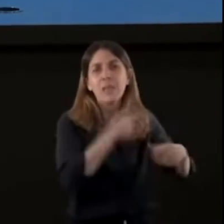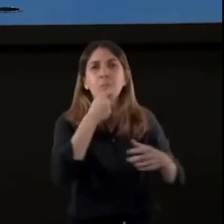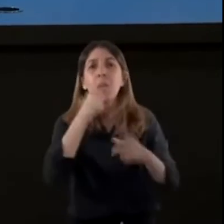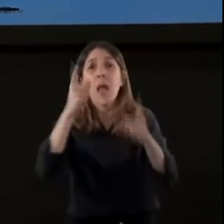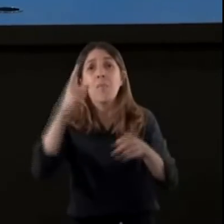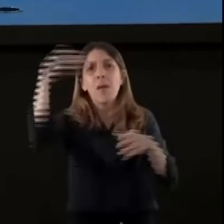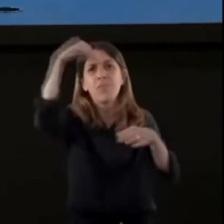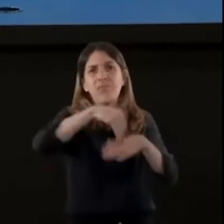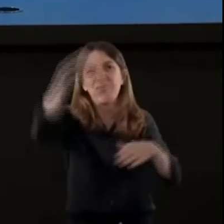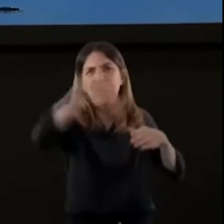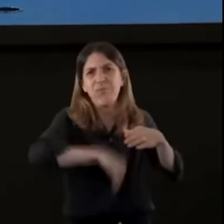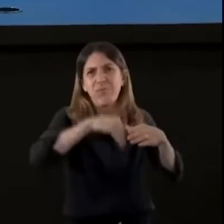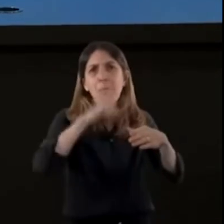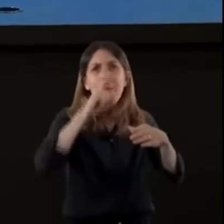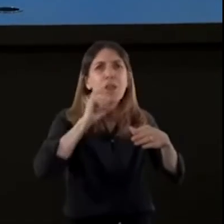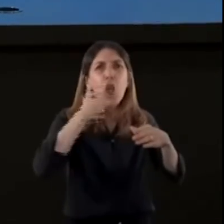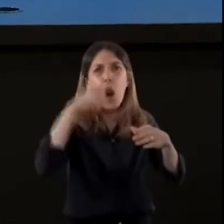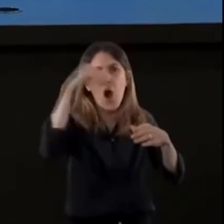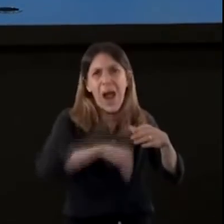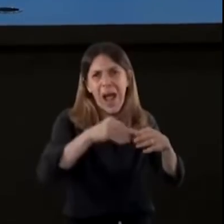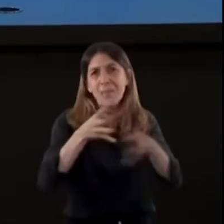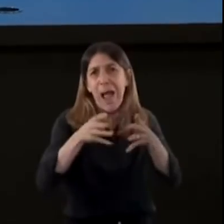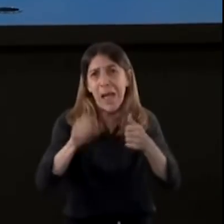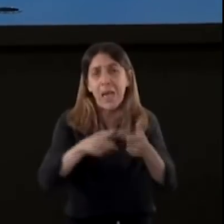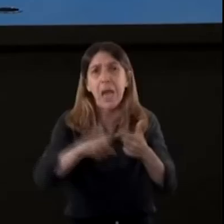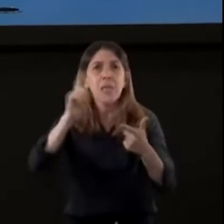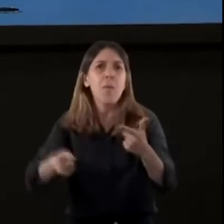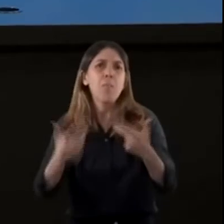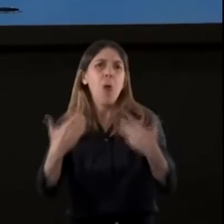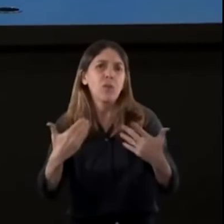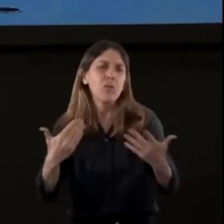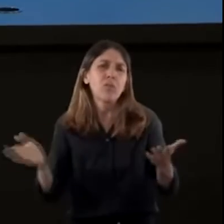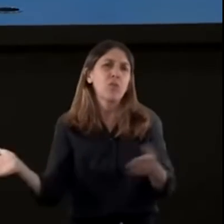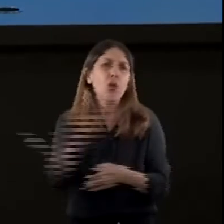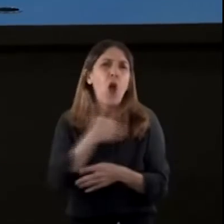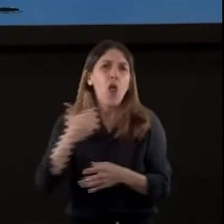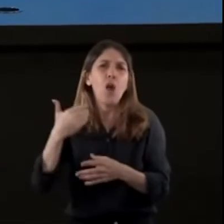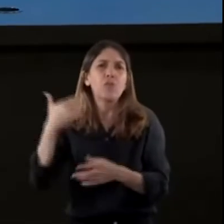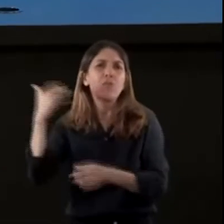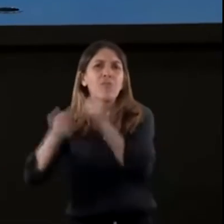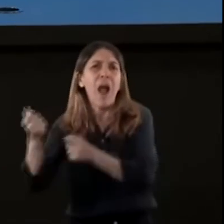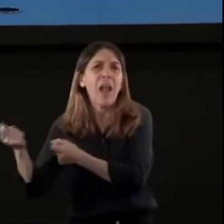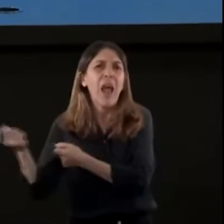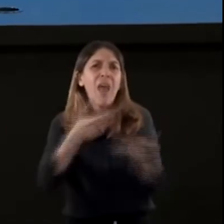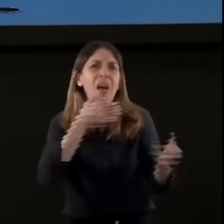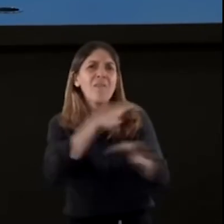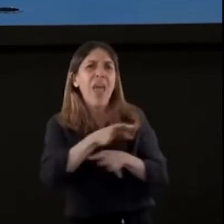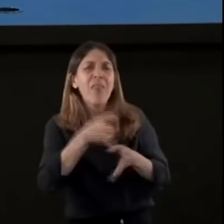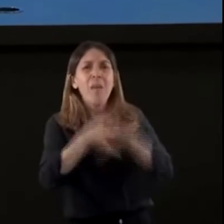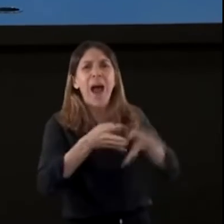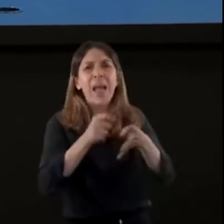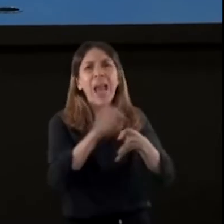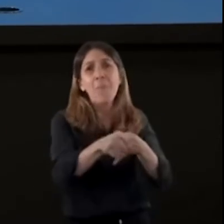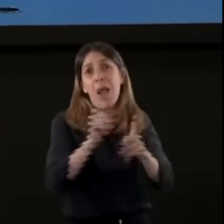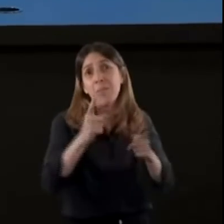sector de petróleo y gas, de producción nacional, como por supuesto todos los proveedores de la minería, que explican hoy más o menos la mitad de la